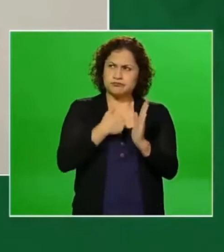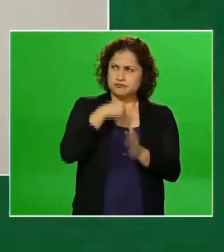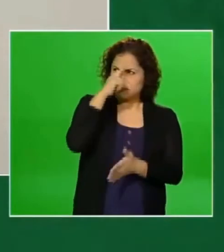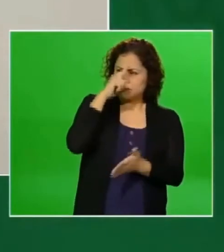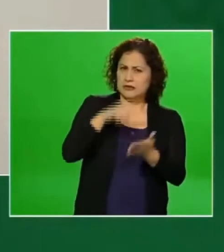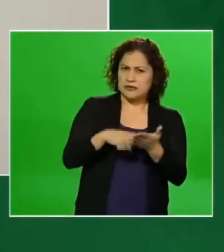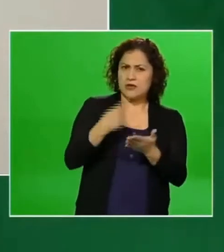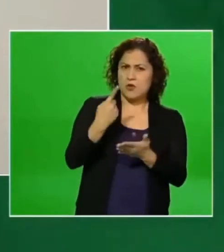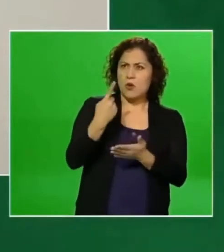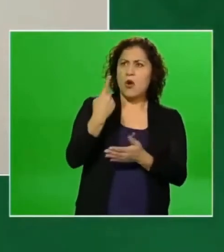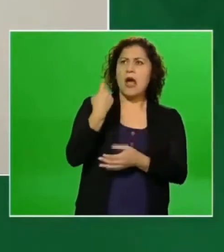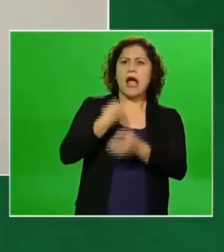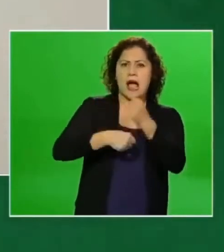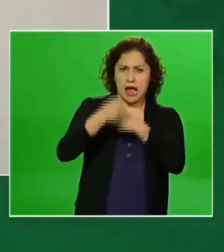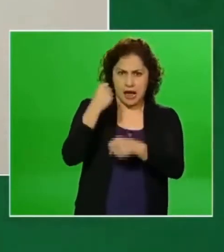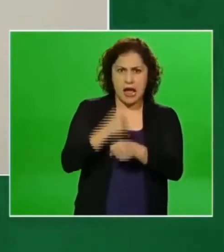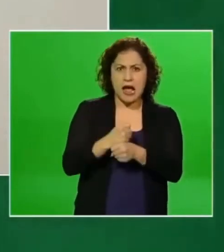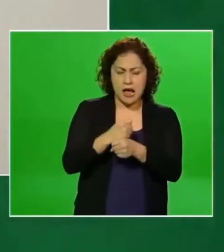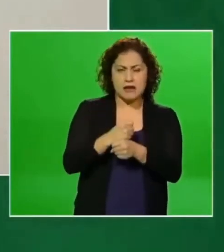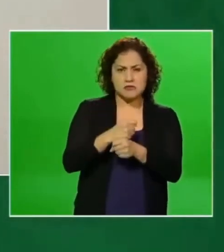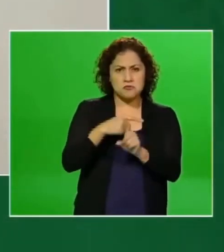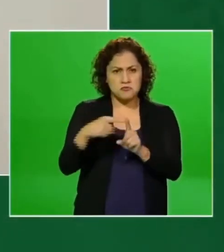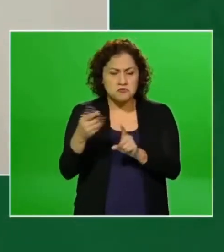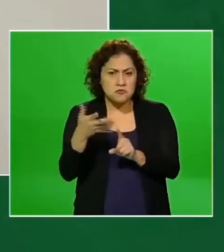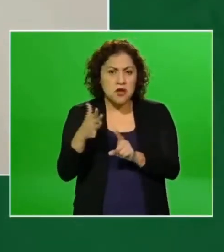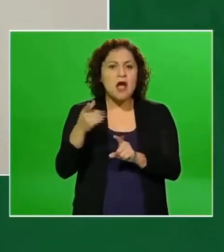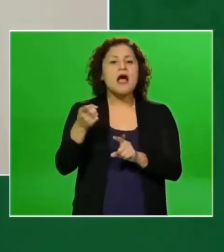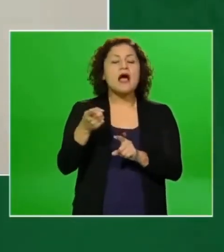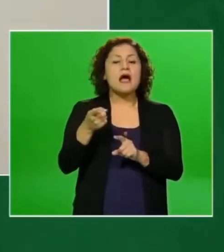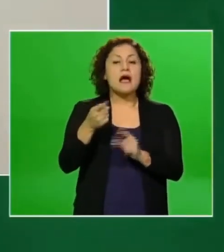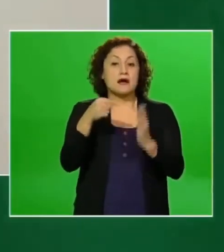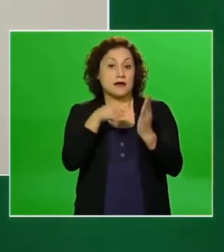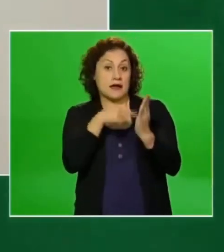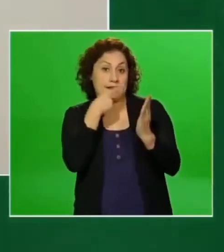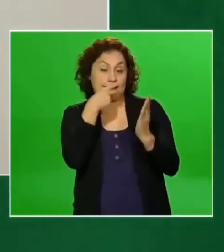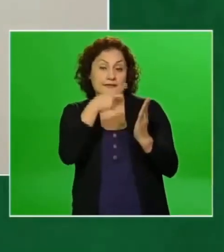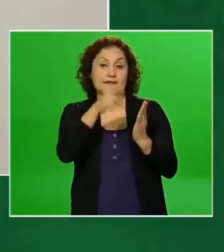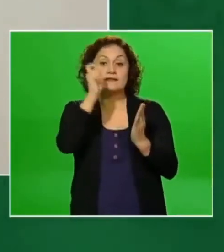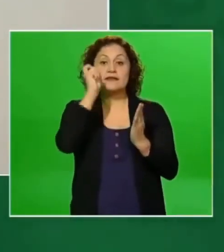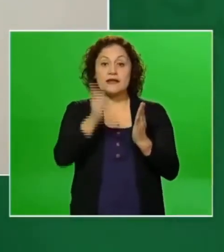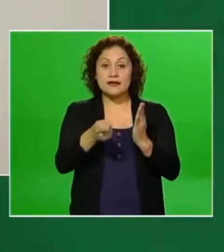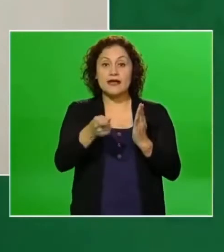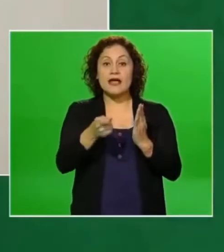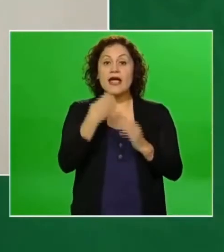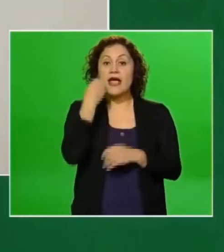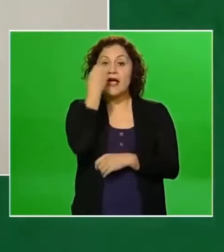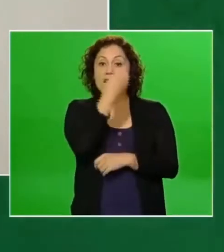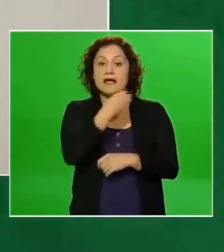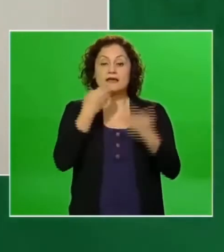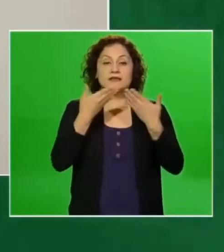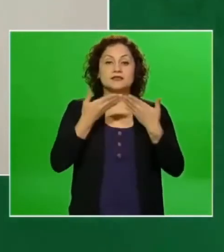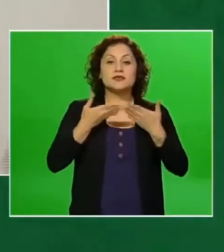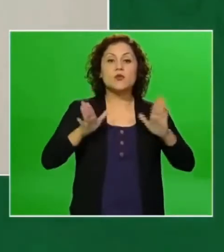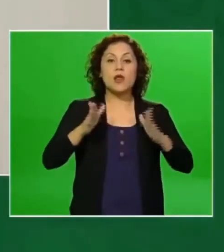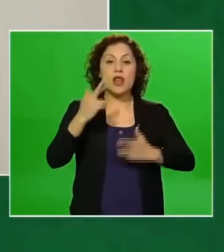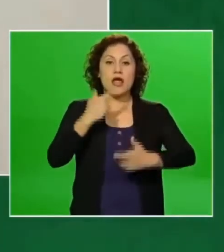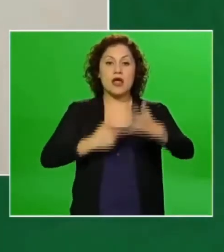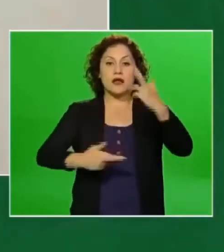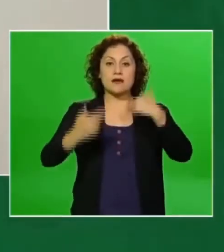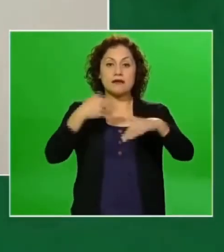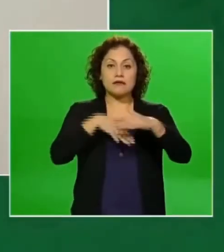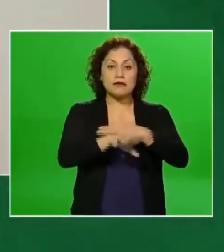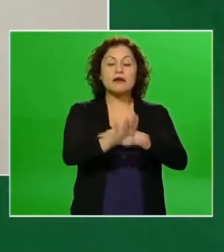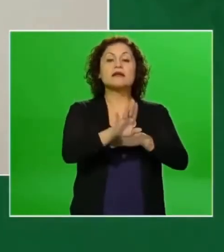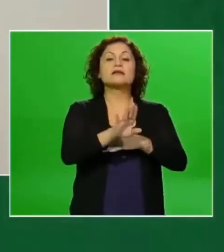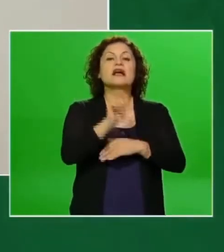mediados del año pasado, encontraremos que precisamente el regreso a clases presenciales era un elemento que se consideraba ya desde